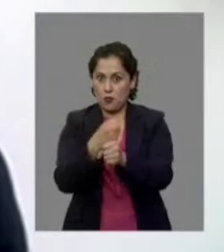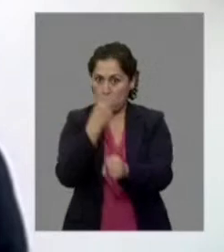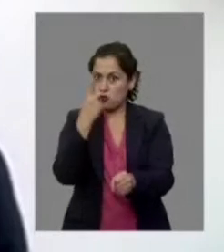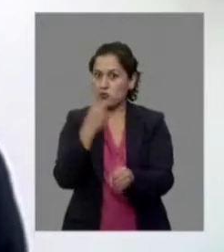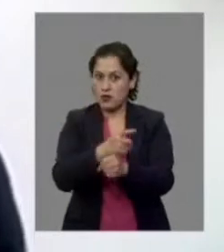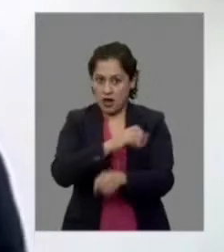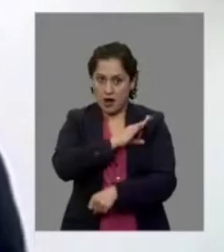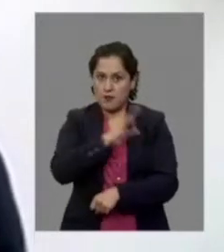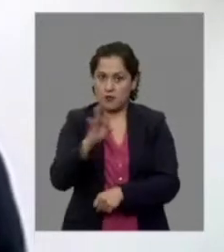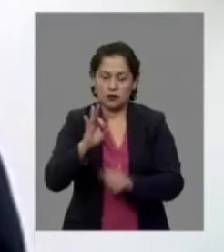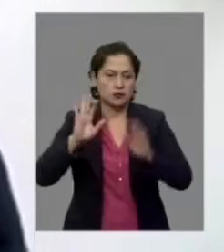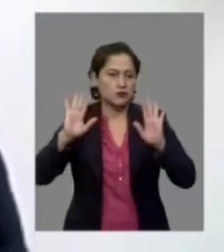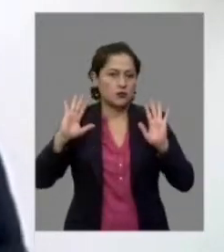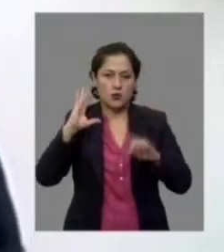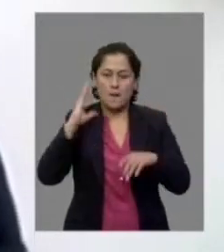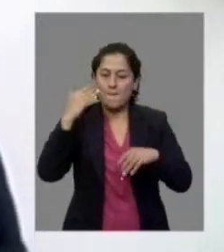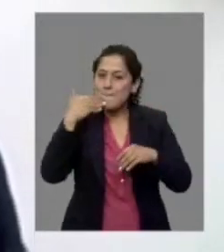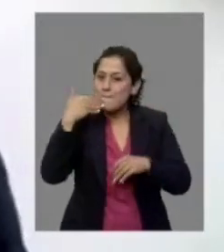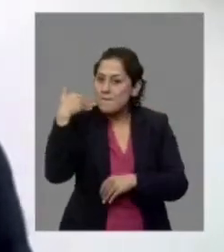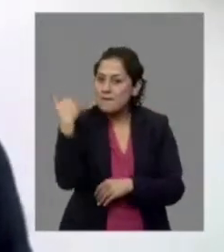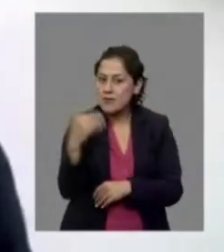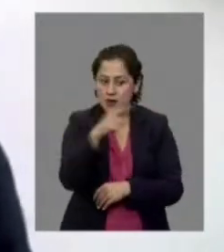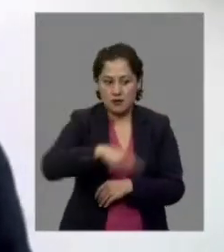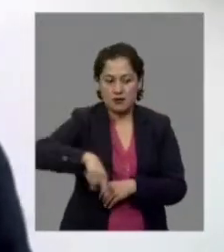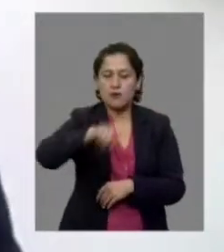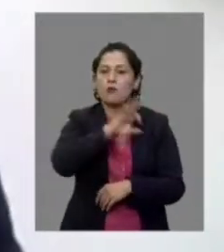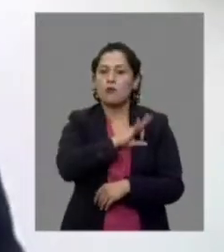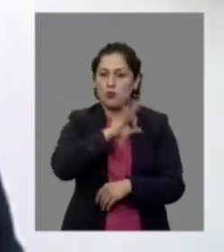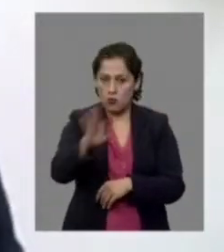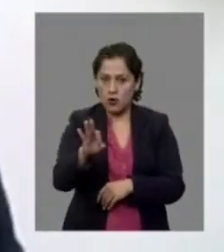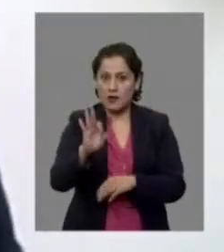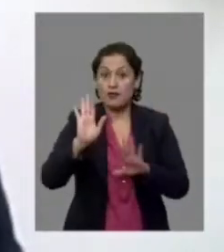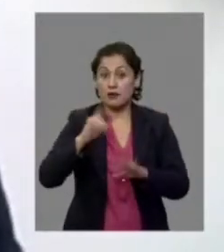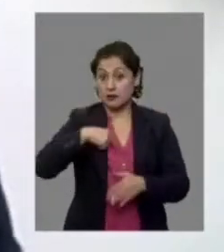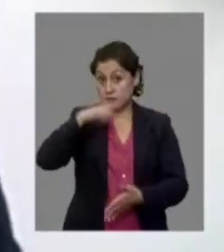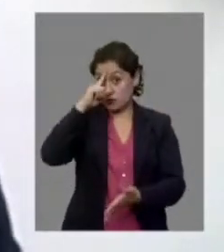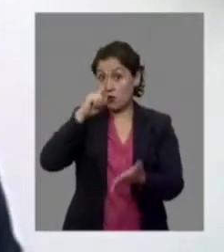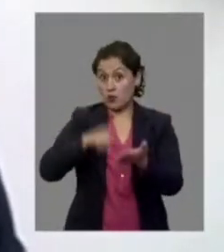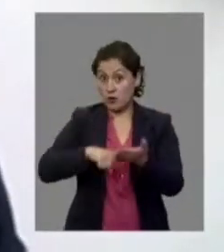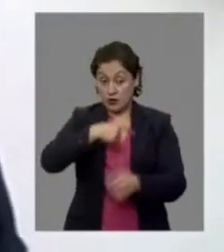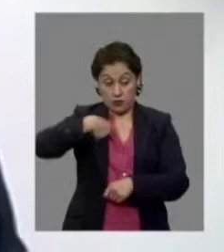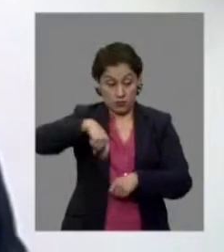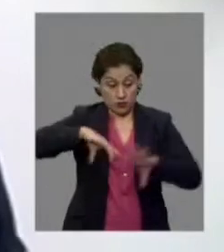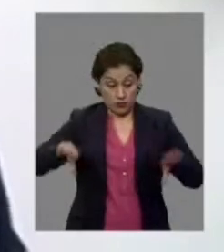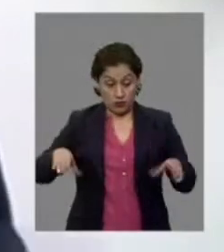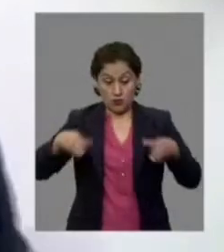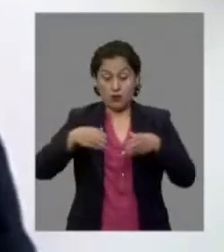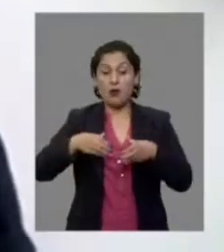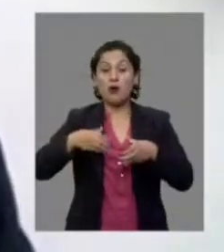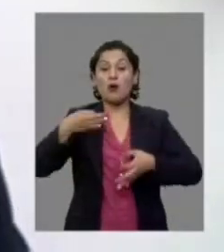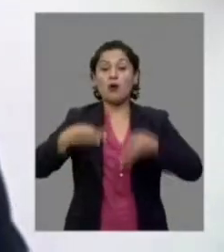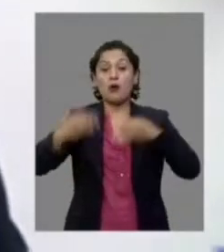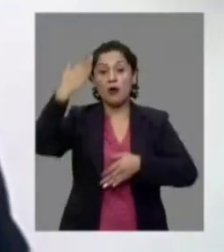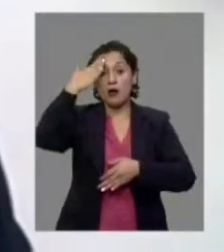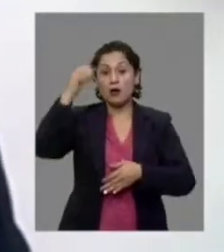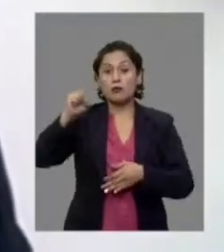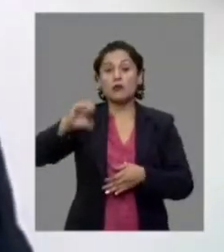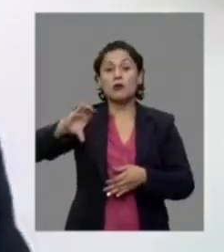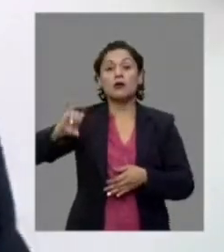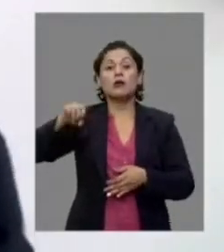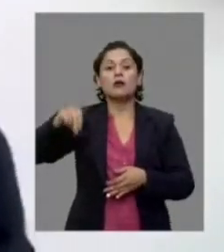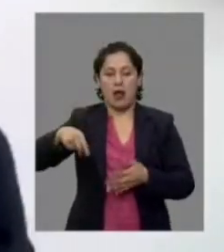de los ciudadanos. Creo que la Corte lo está haciendo y me gustaría, si